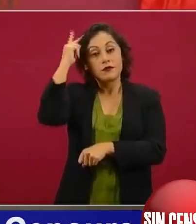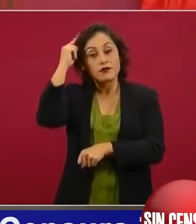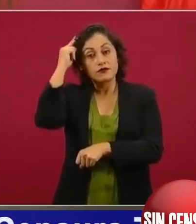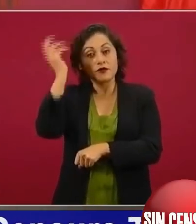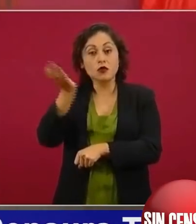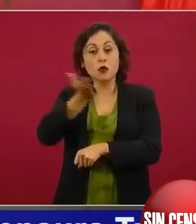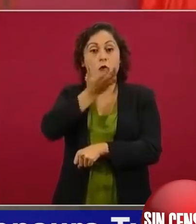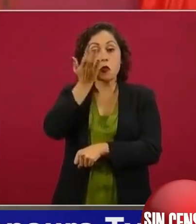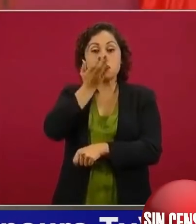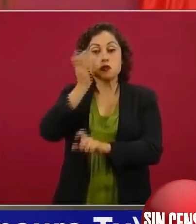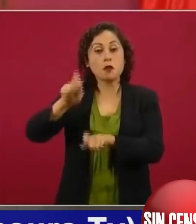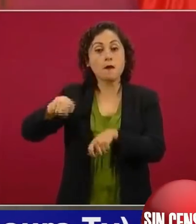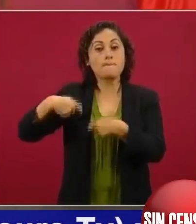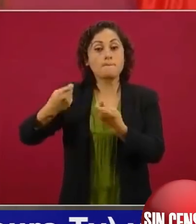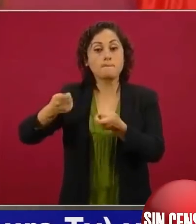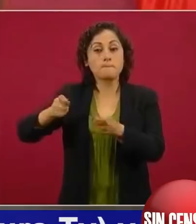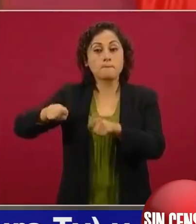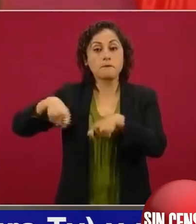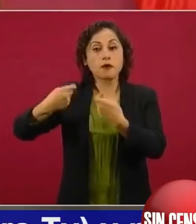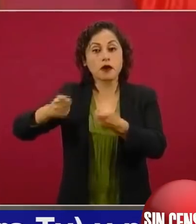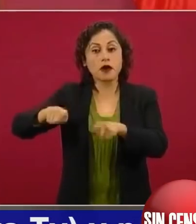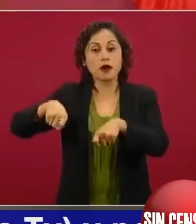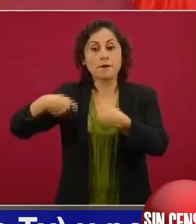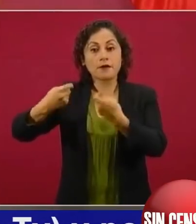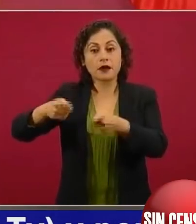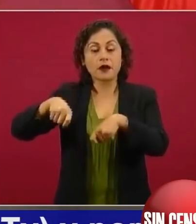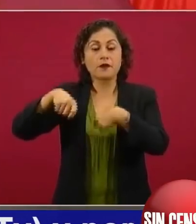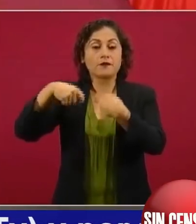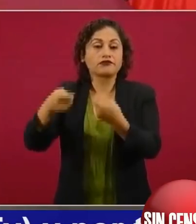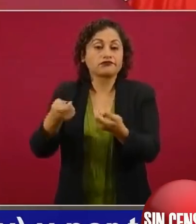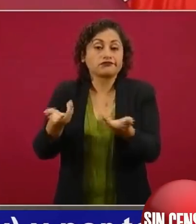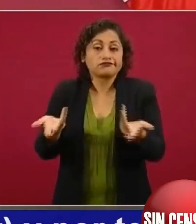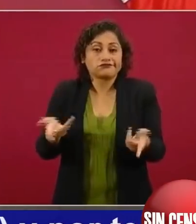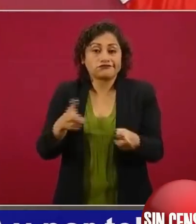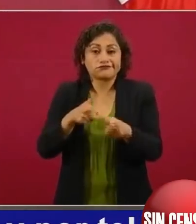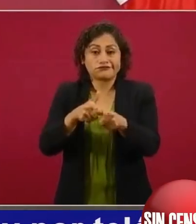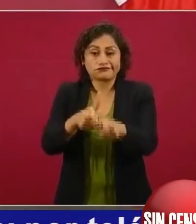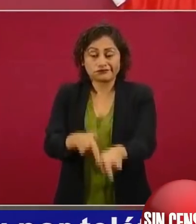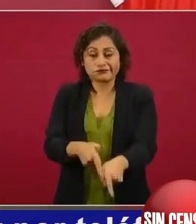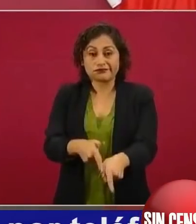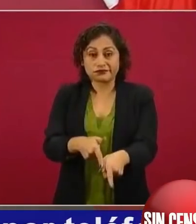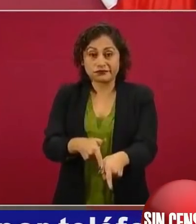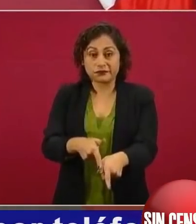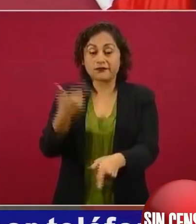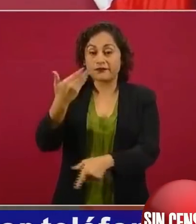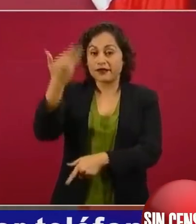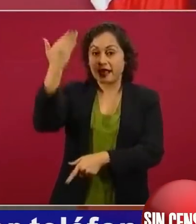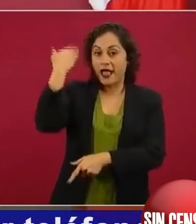Ahí se edificó el régimen